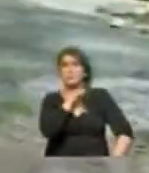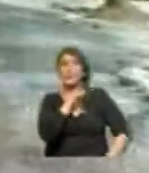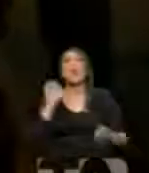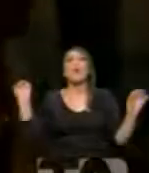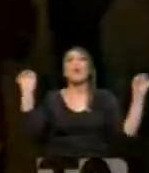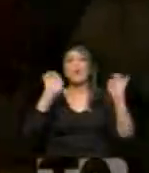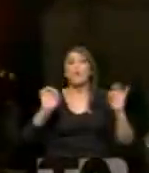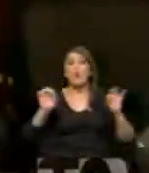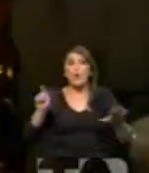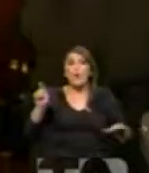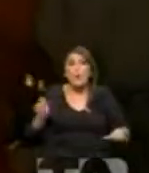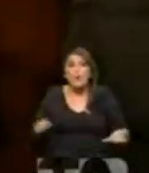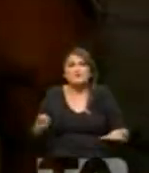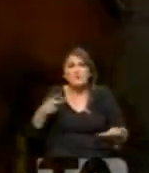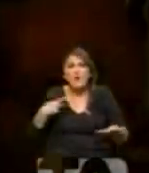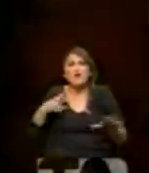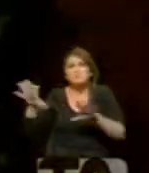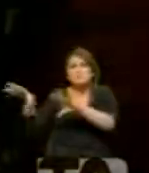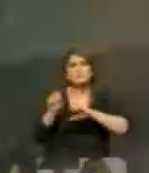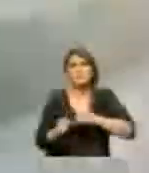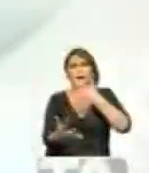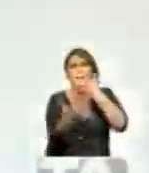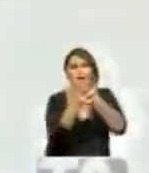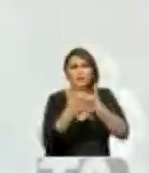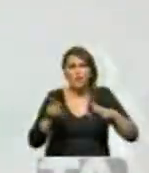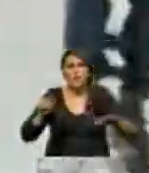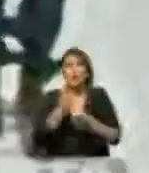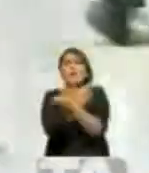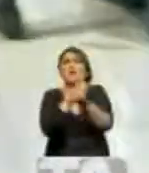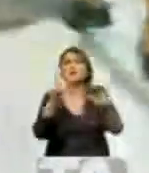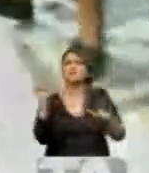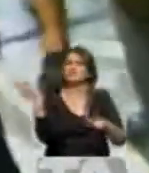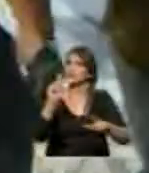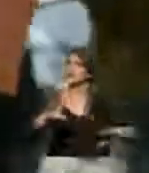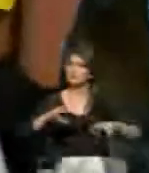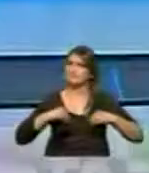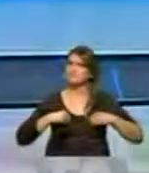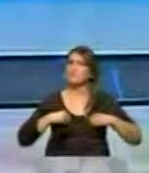permiten la inmediata libertad de los delincuentes. Joana Ramos, 24 horas.